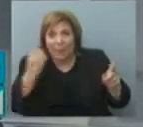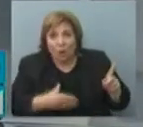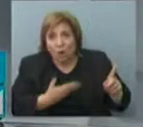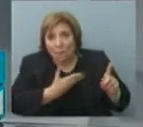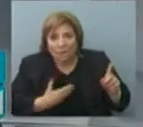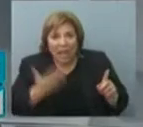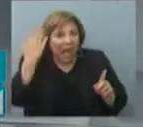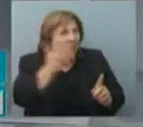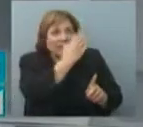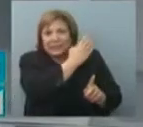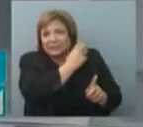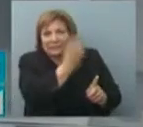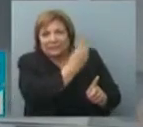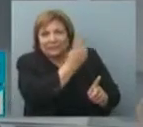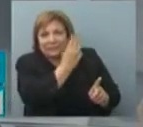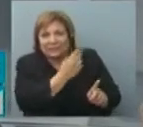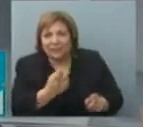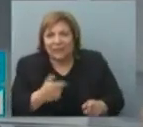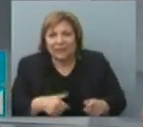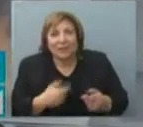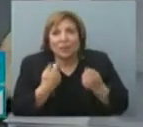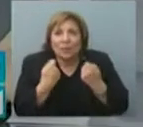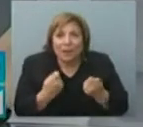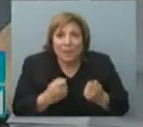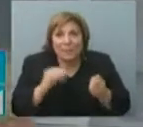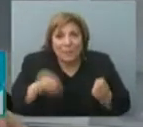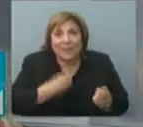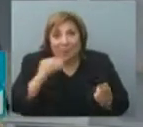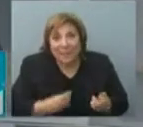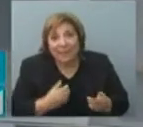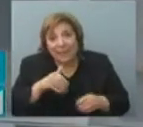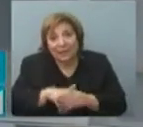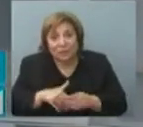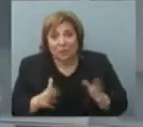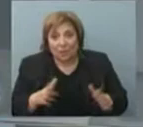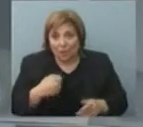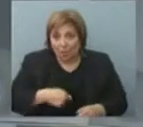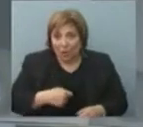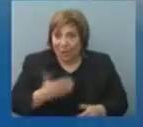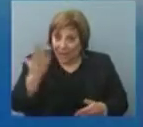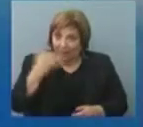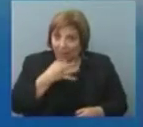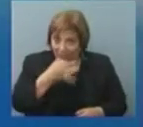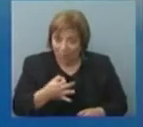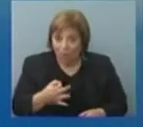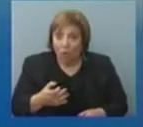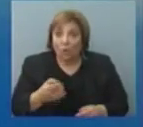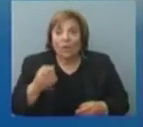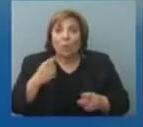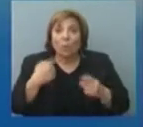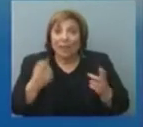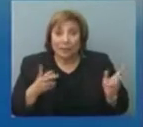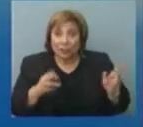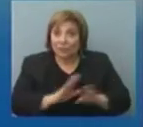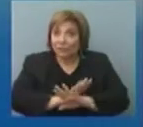Siempre se dice los gobiernos los partidos en el poder se desgastan y por eso pierden las elecciones bueno mujeres lo planteó ayer Eh bueno ayer dijo que después que